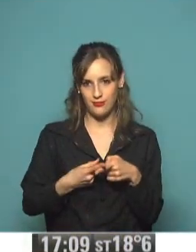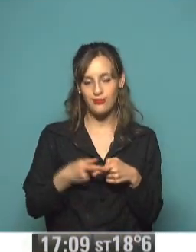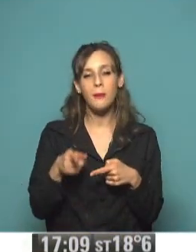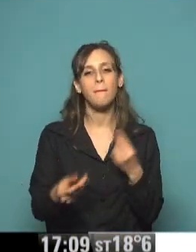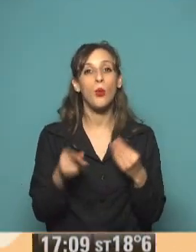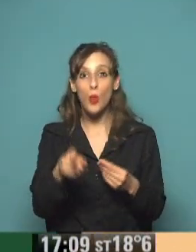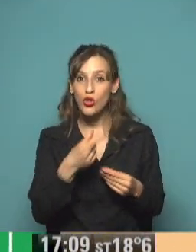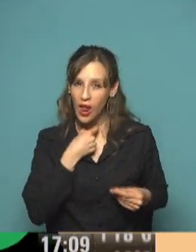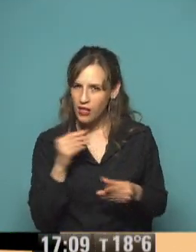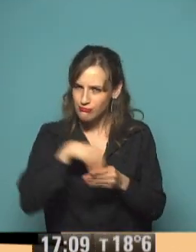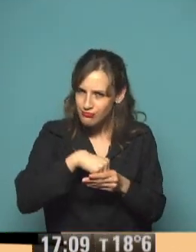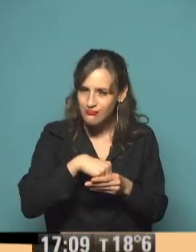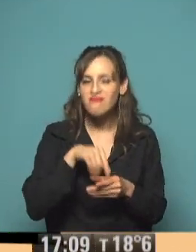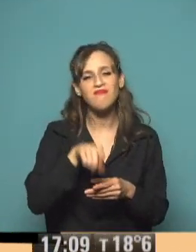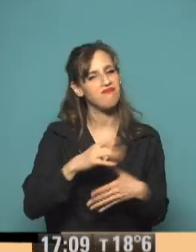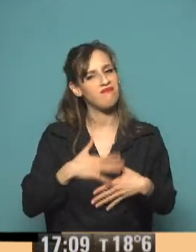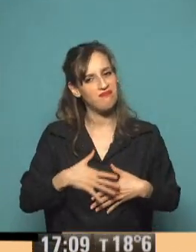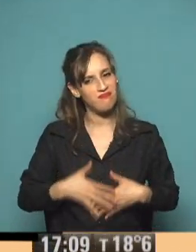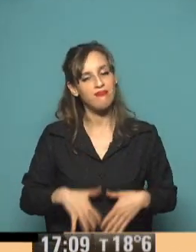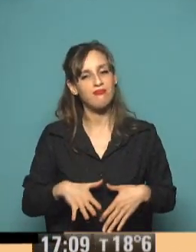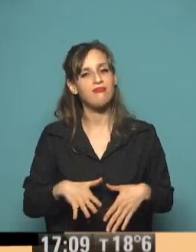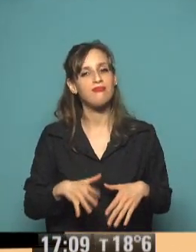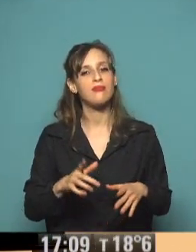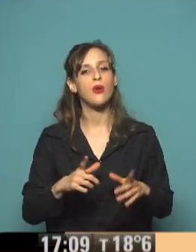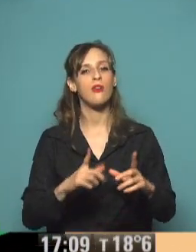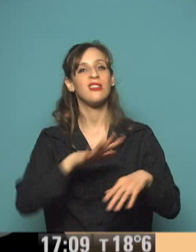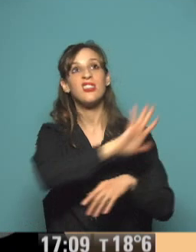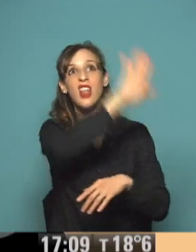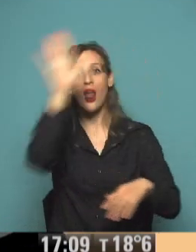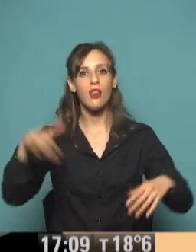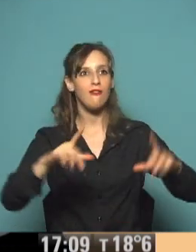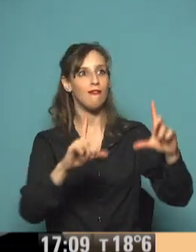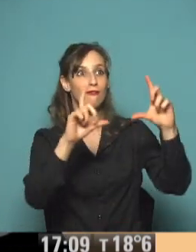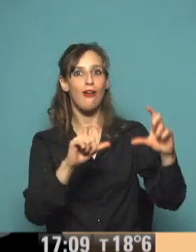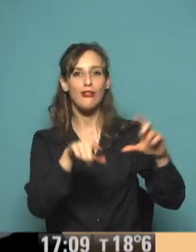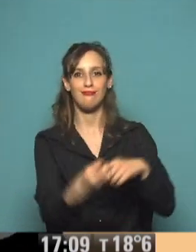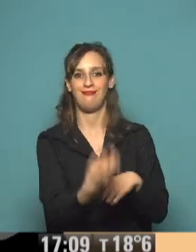¿Querés ser parte? Mándanos una selfie con el cielo que ves desde tu casa a